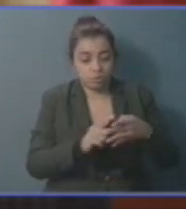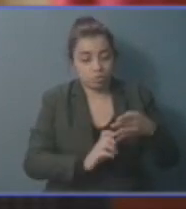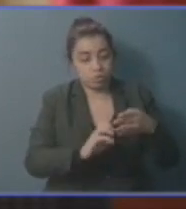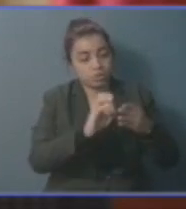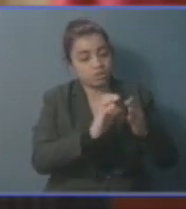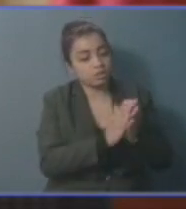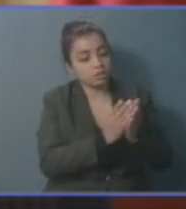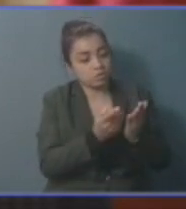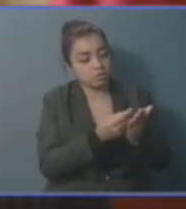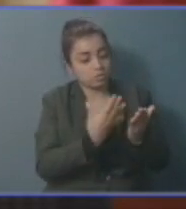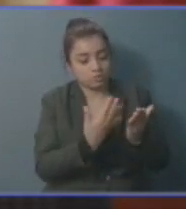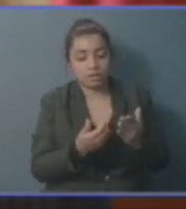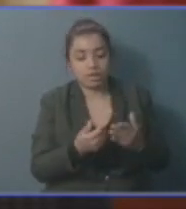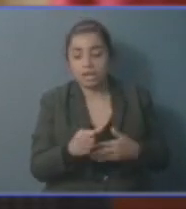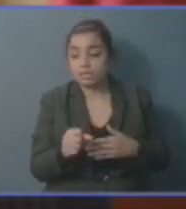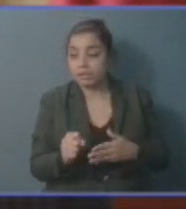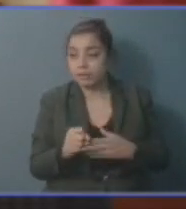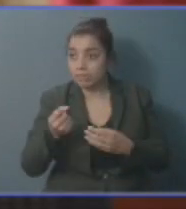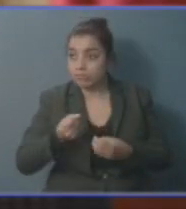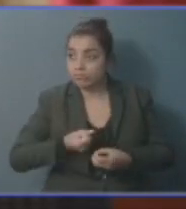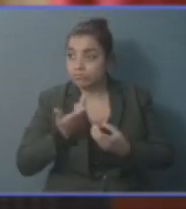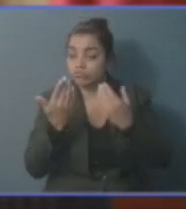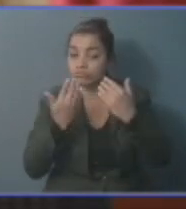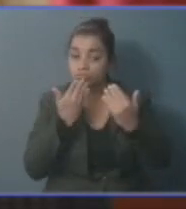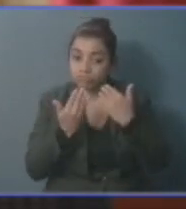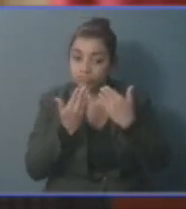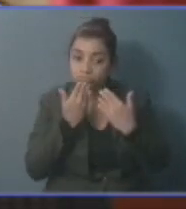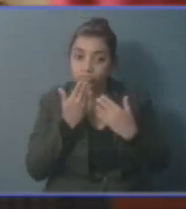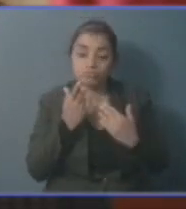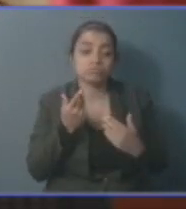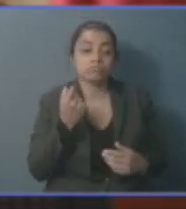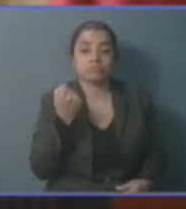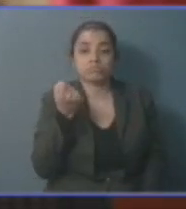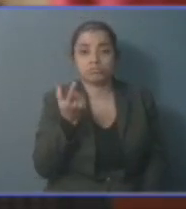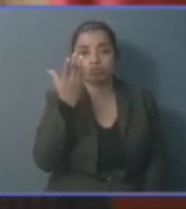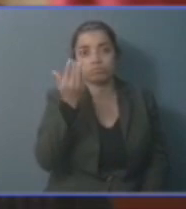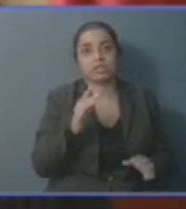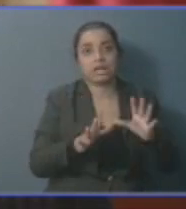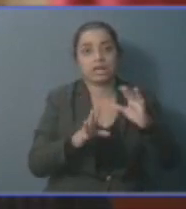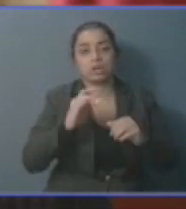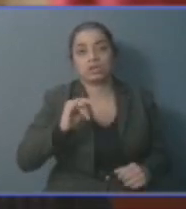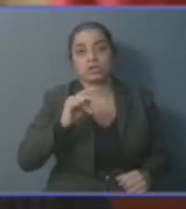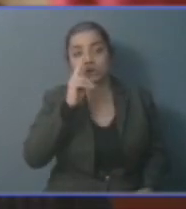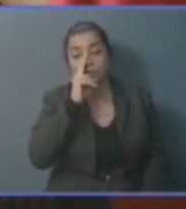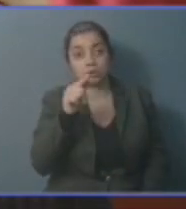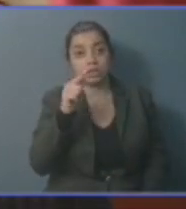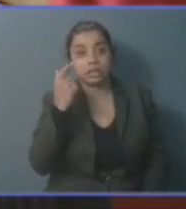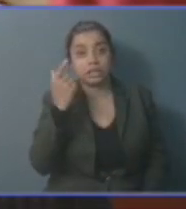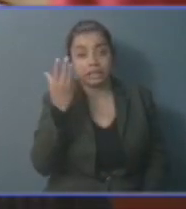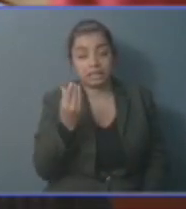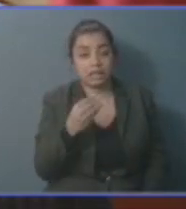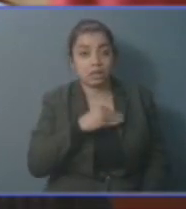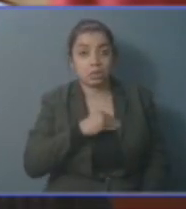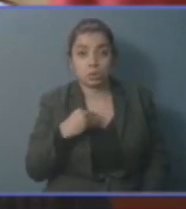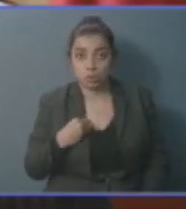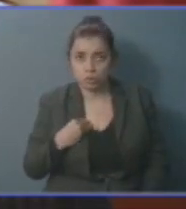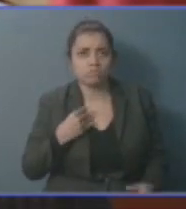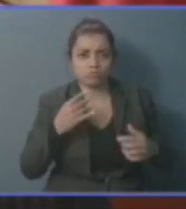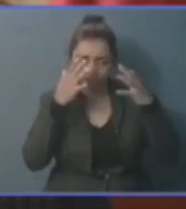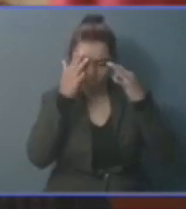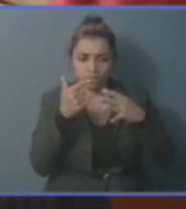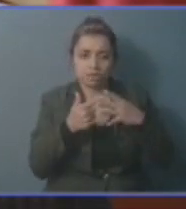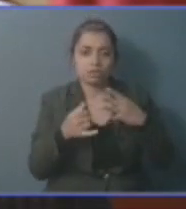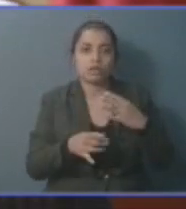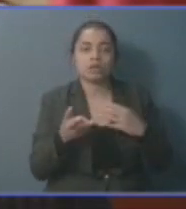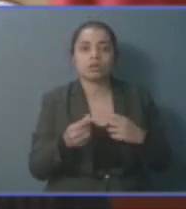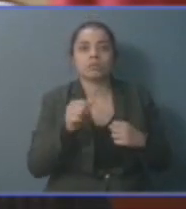a este Pleno Legislativo, exponemos que el próximo 14 de julio se celebra el Día del Médico, según Decreto